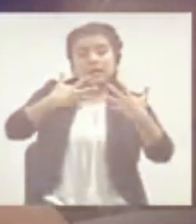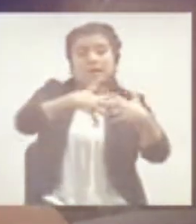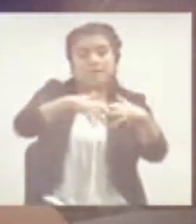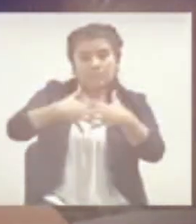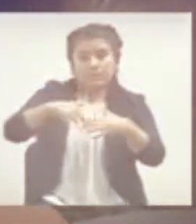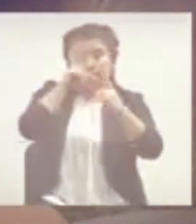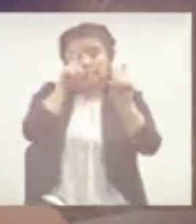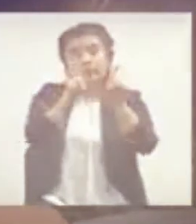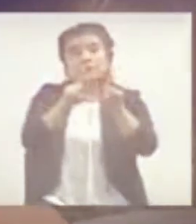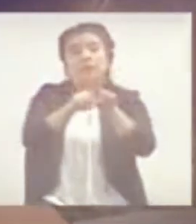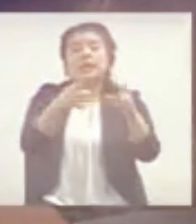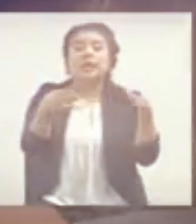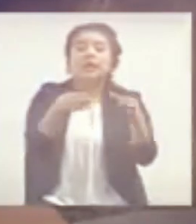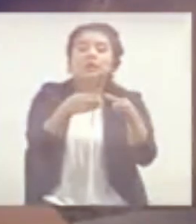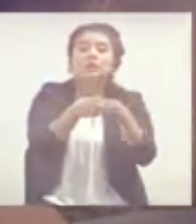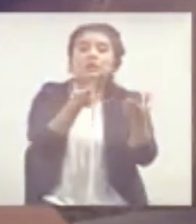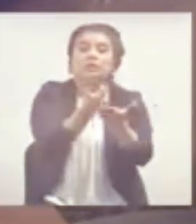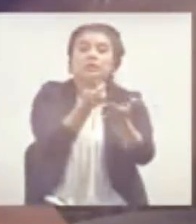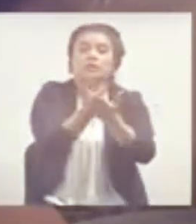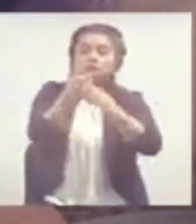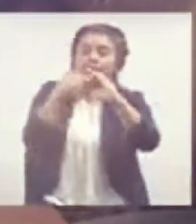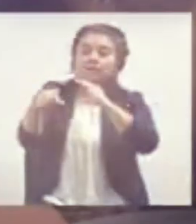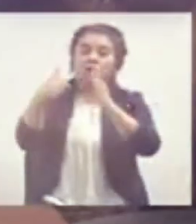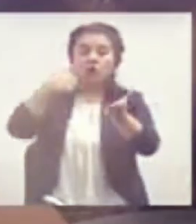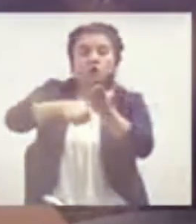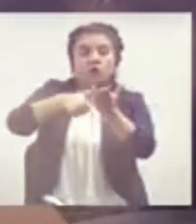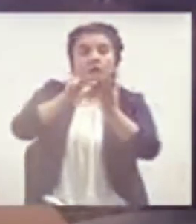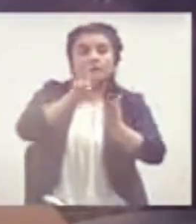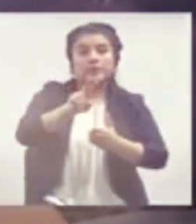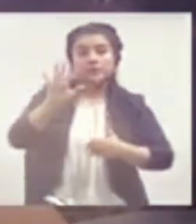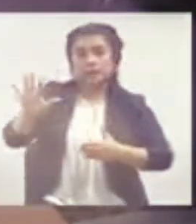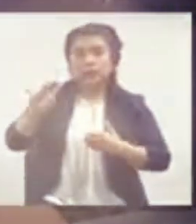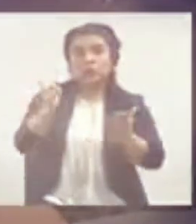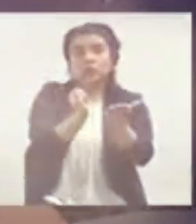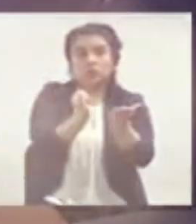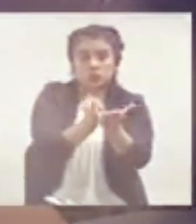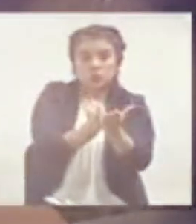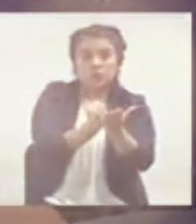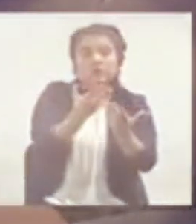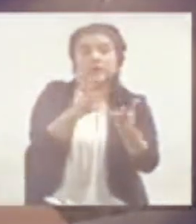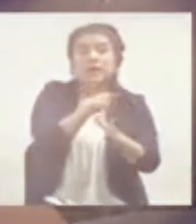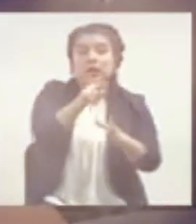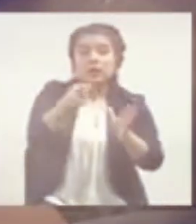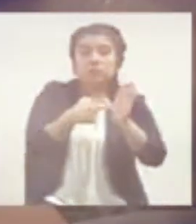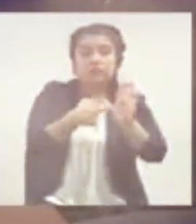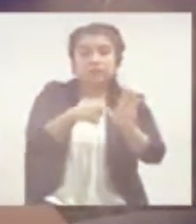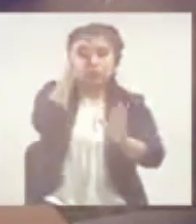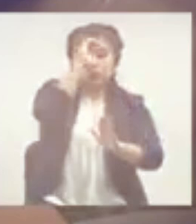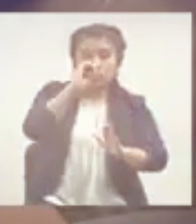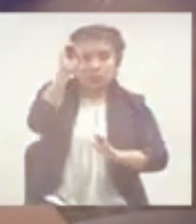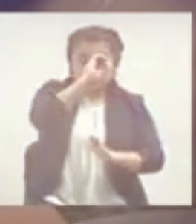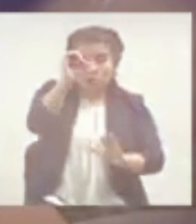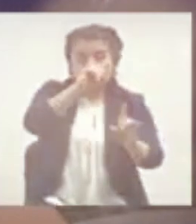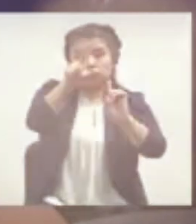similar la Comisión de Economía envió notas a esas 25 instituciones para que manifestaran su opinión sobre